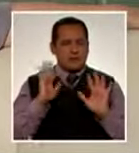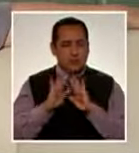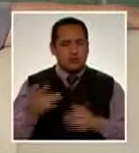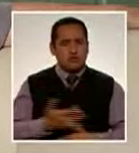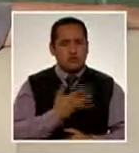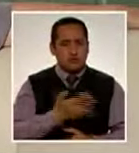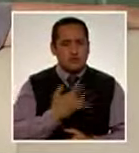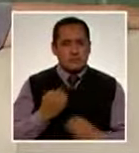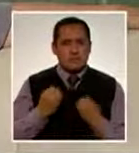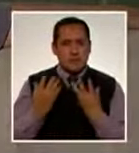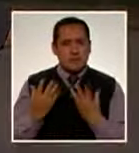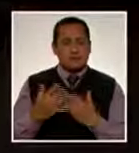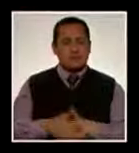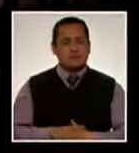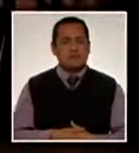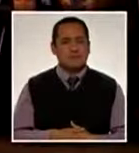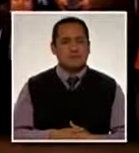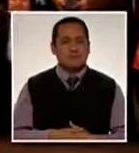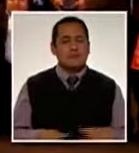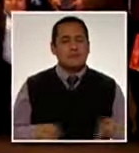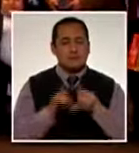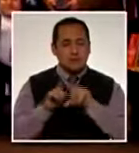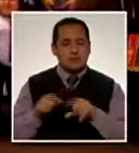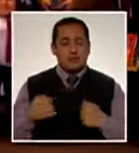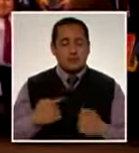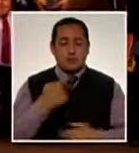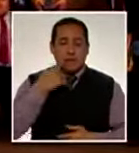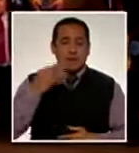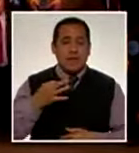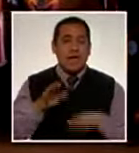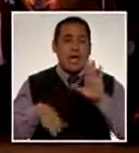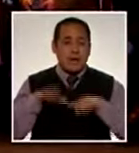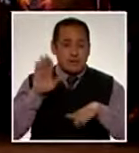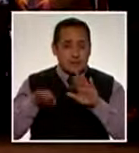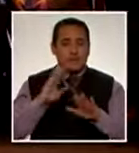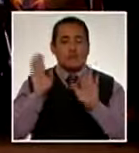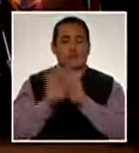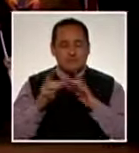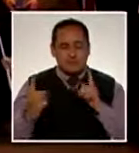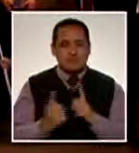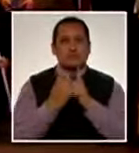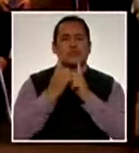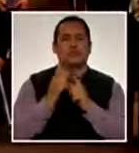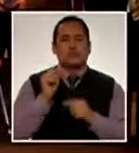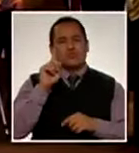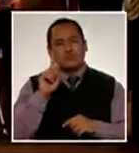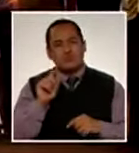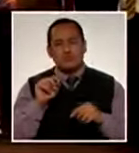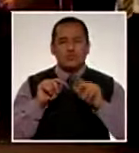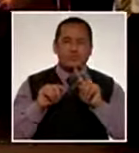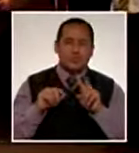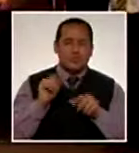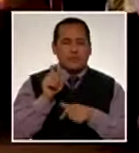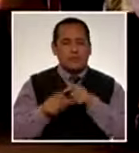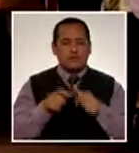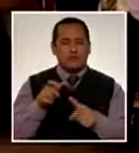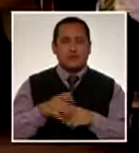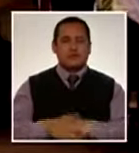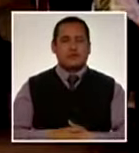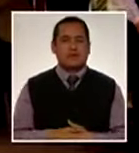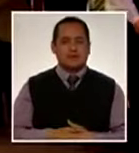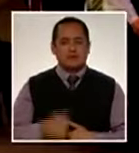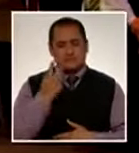lo pude sentir desde siempre. Si bien es cierto, a veces te encuentras con alguna que otra persona, en su